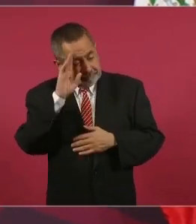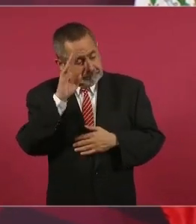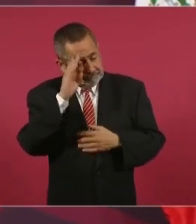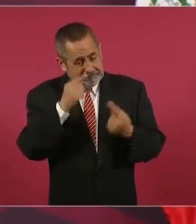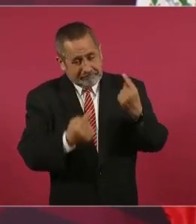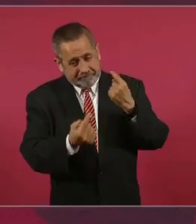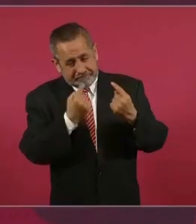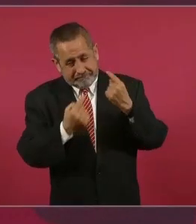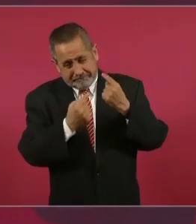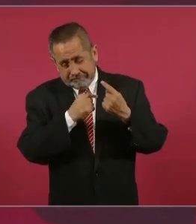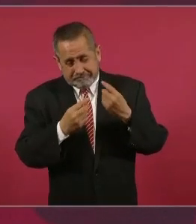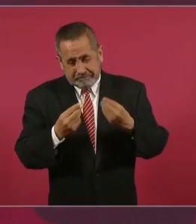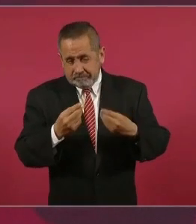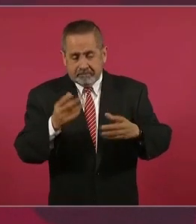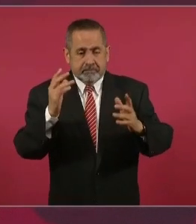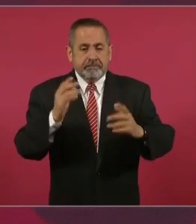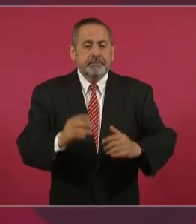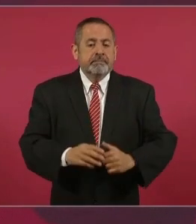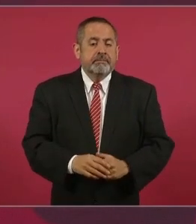atacado, ¿eh?